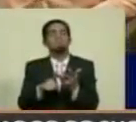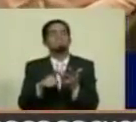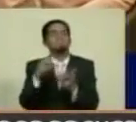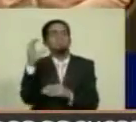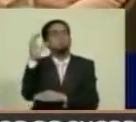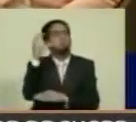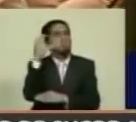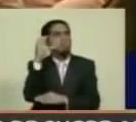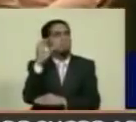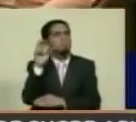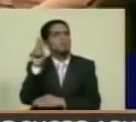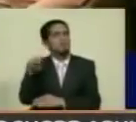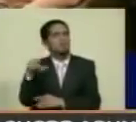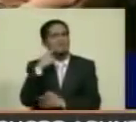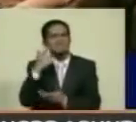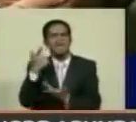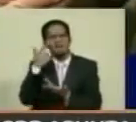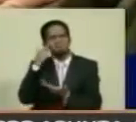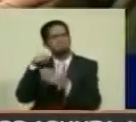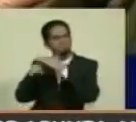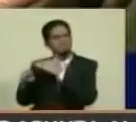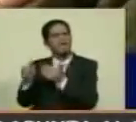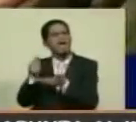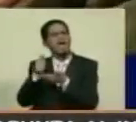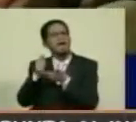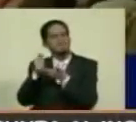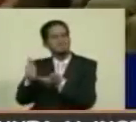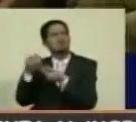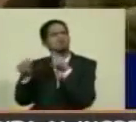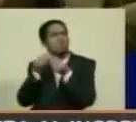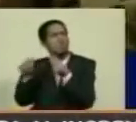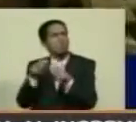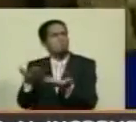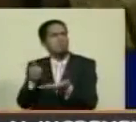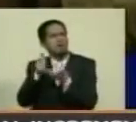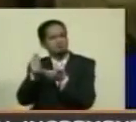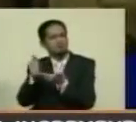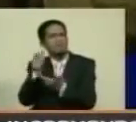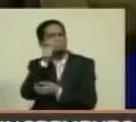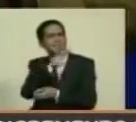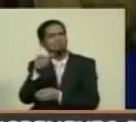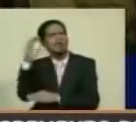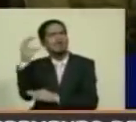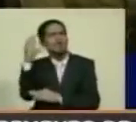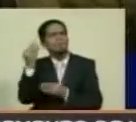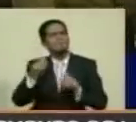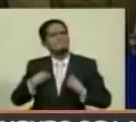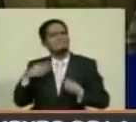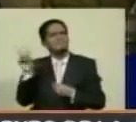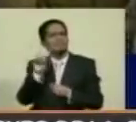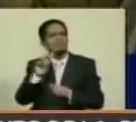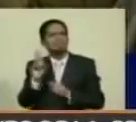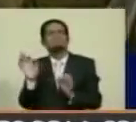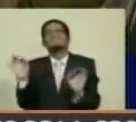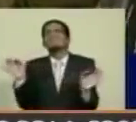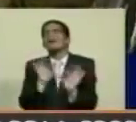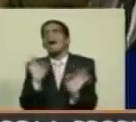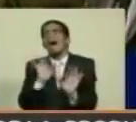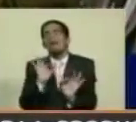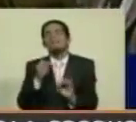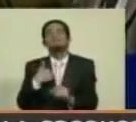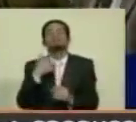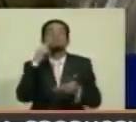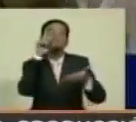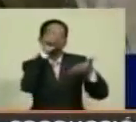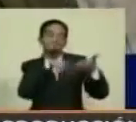ocurre decir, mire, vamos a ver cómo ayudamos. Al contrario. Al contrario, yo he leído trabajos